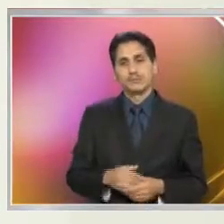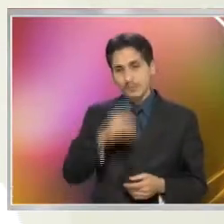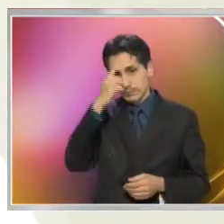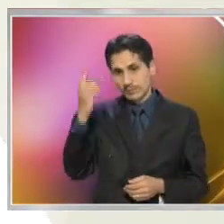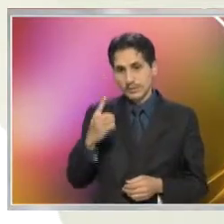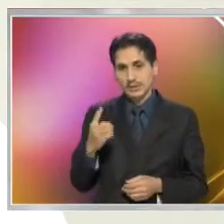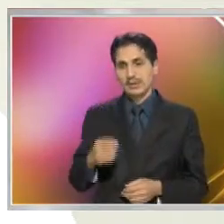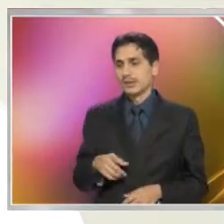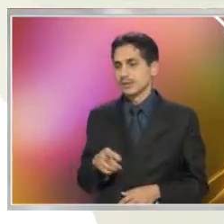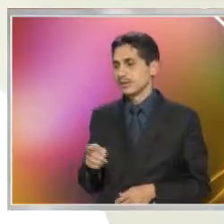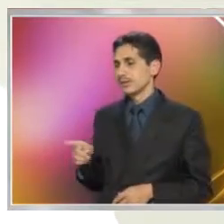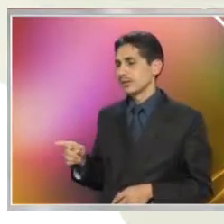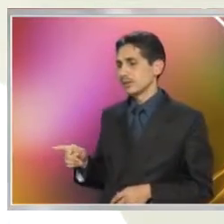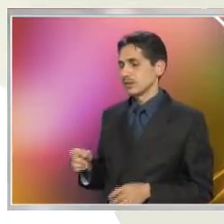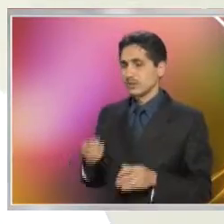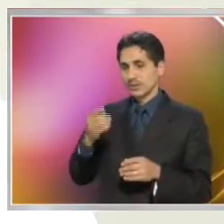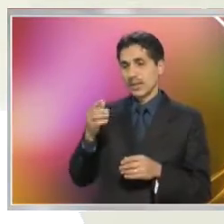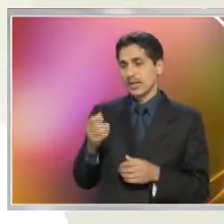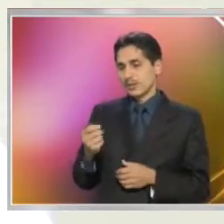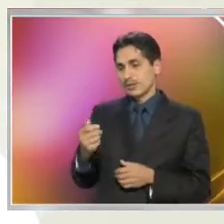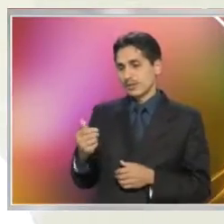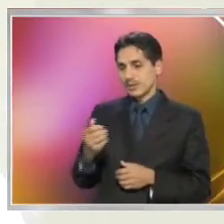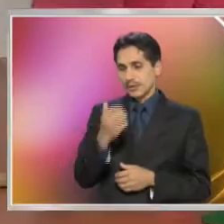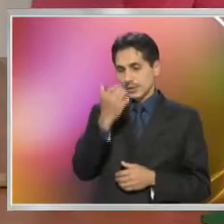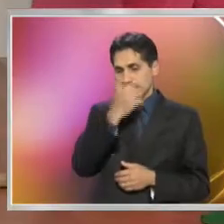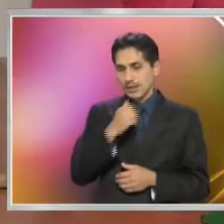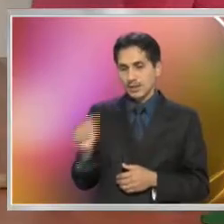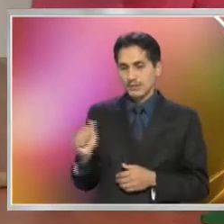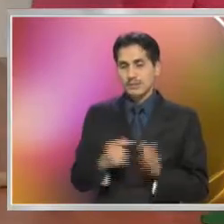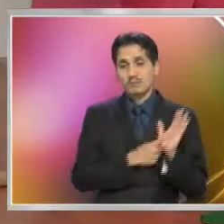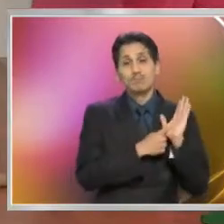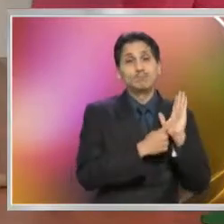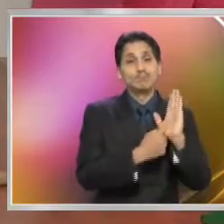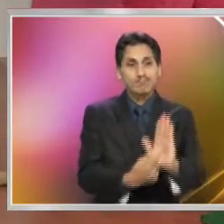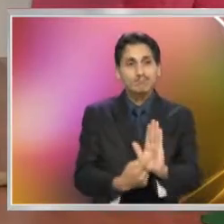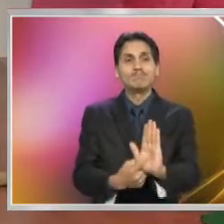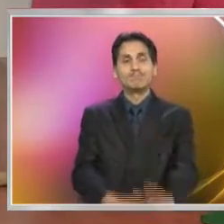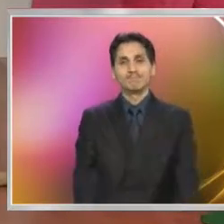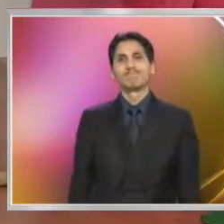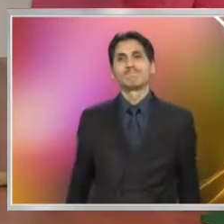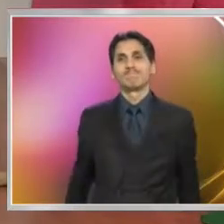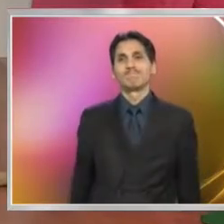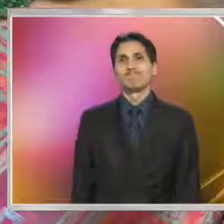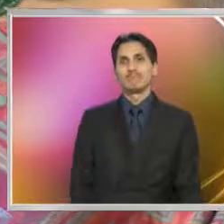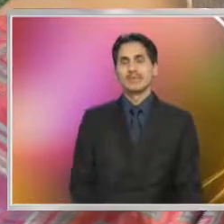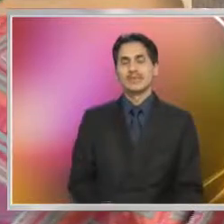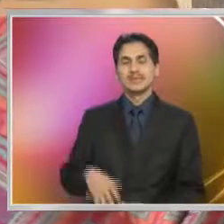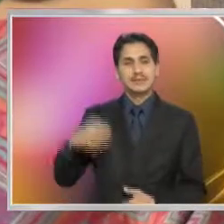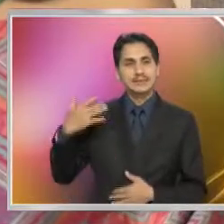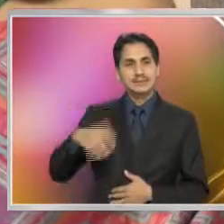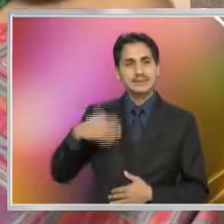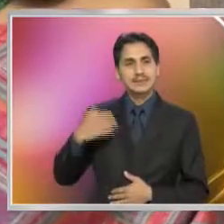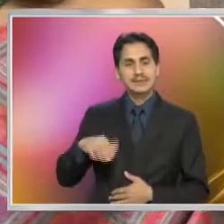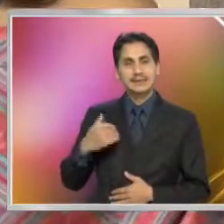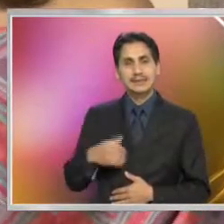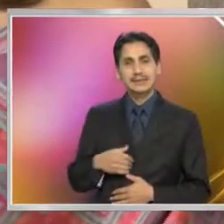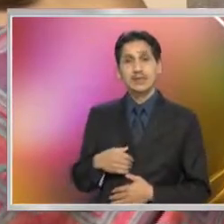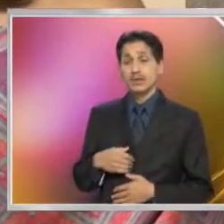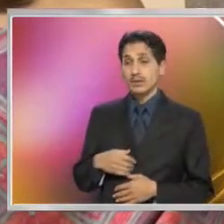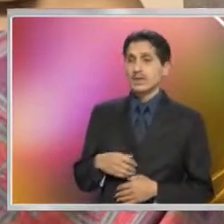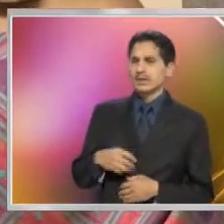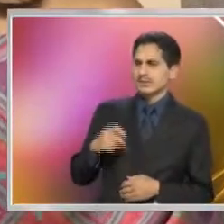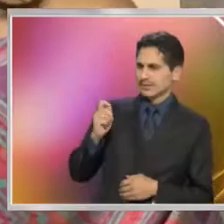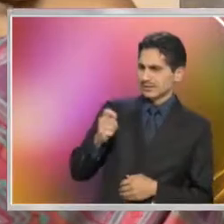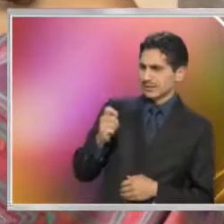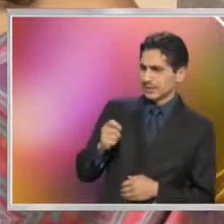Italia. Entonces sí es un nivel muy fuerte y la presión es muy fuerte, la verdad también es. Este mundial a grandes rasgos, sí, para toda la gente que